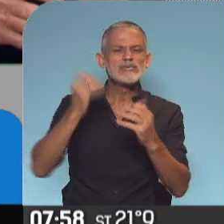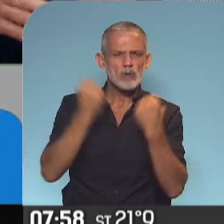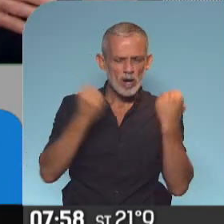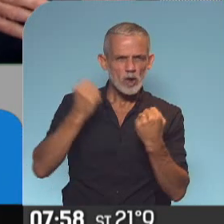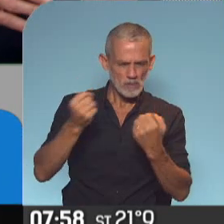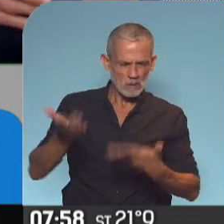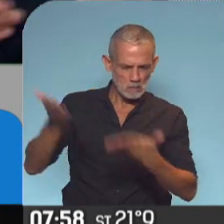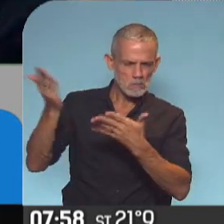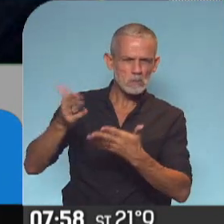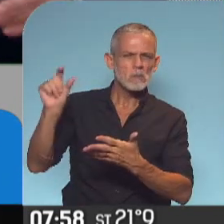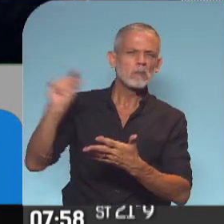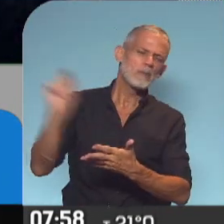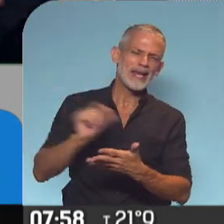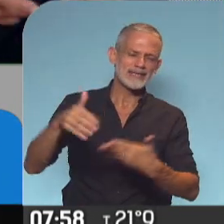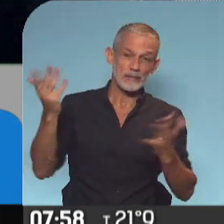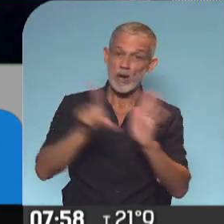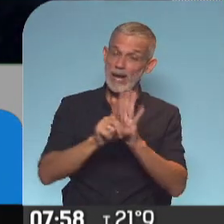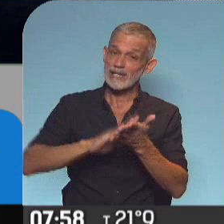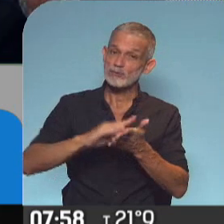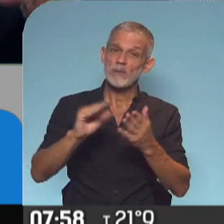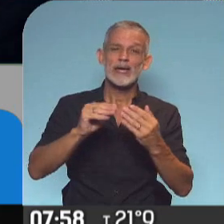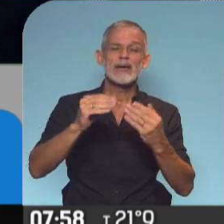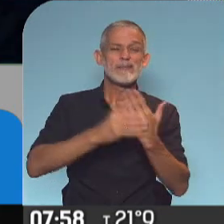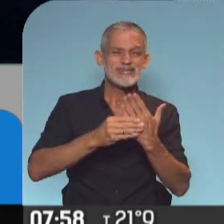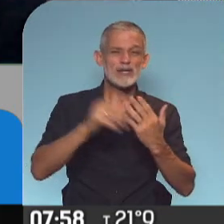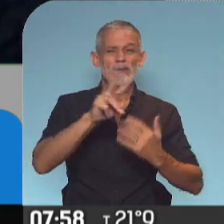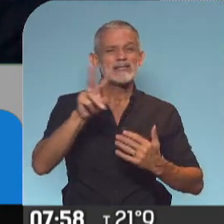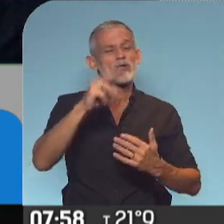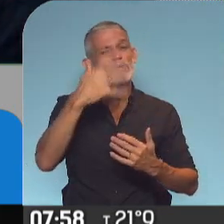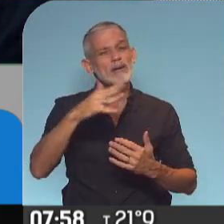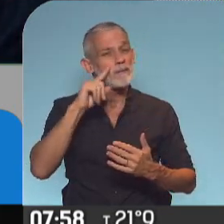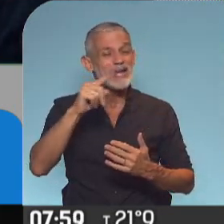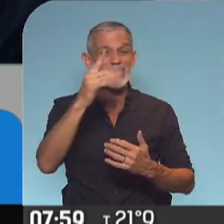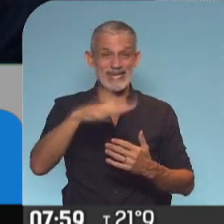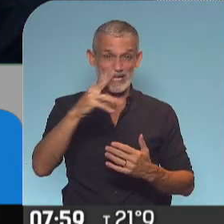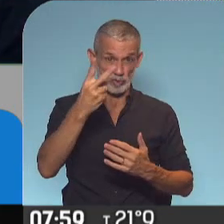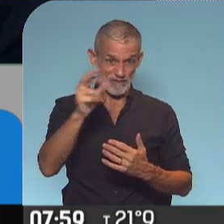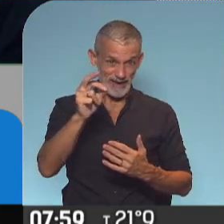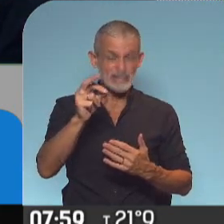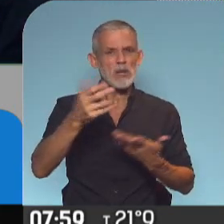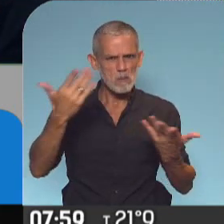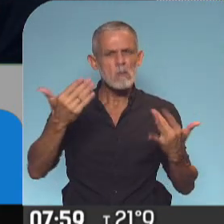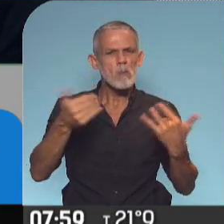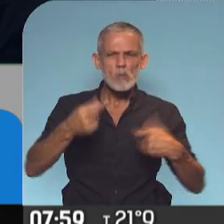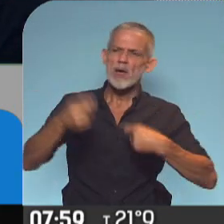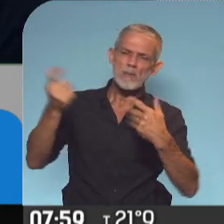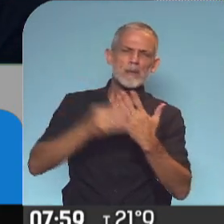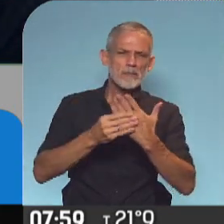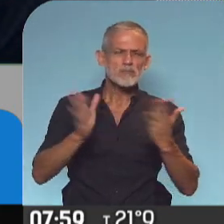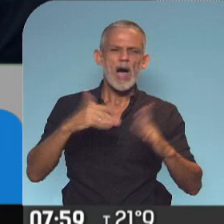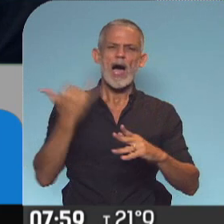hacer ese tipo de operaciones. La ley de ministerios, la 22.520, también. Es decir, estos señores tienen